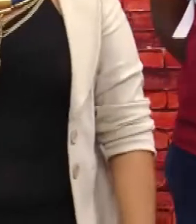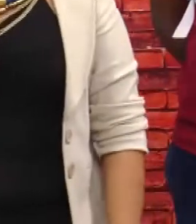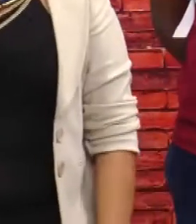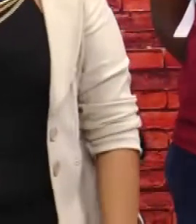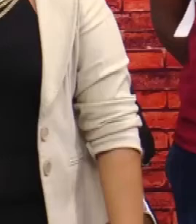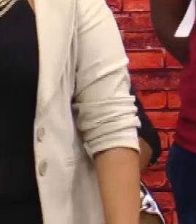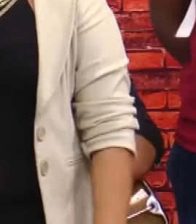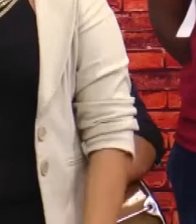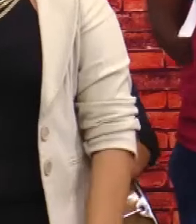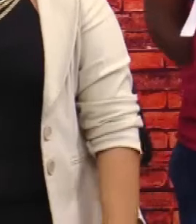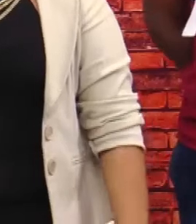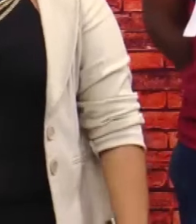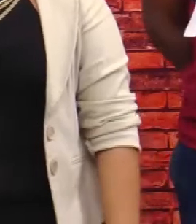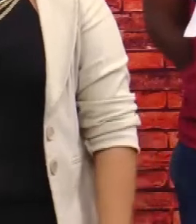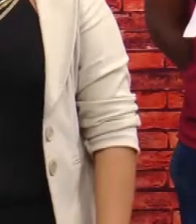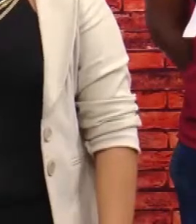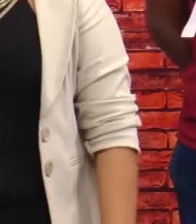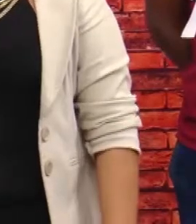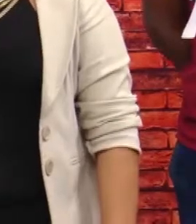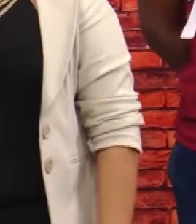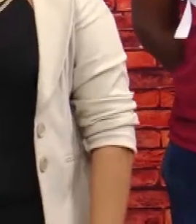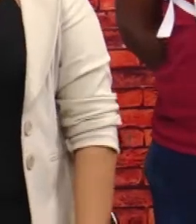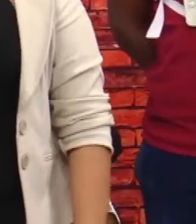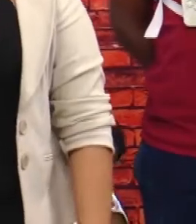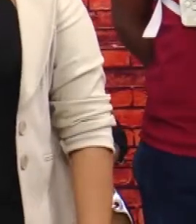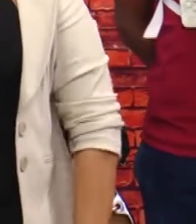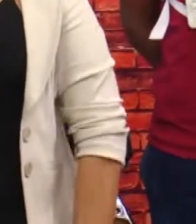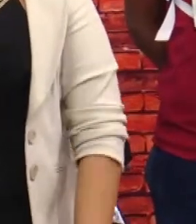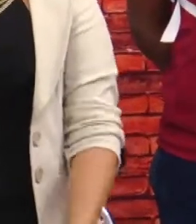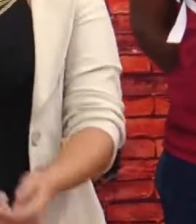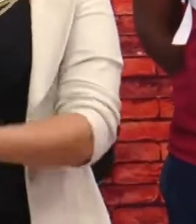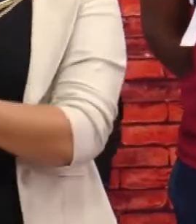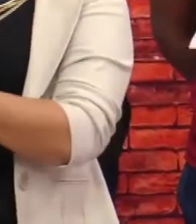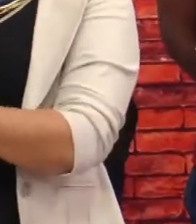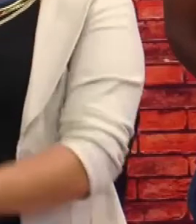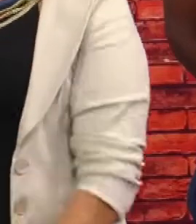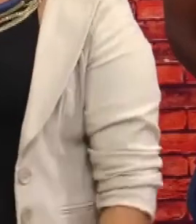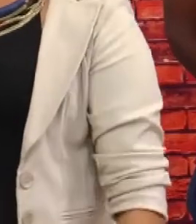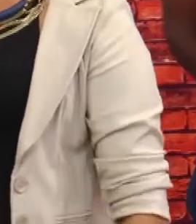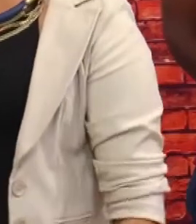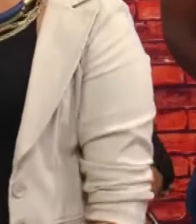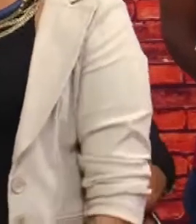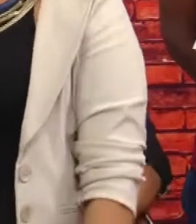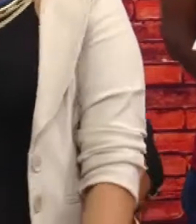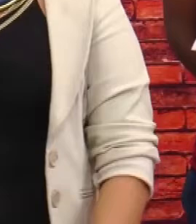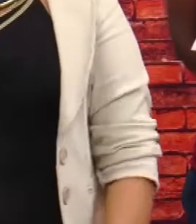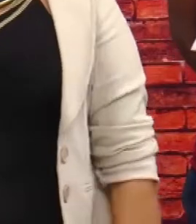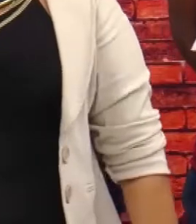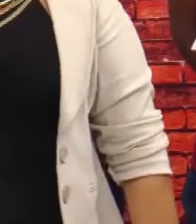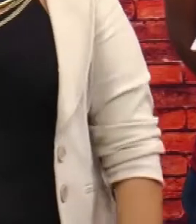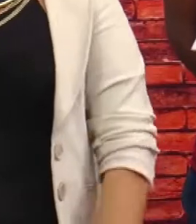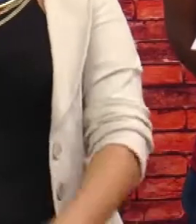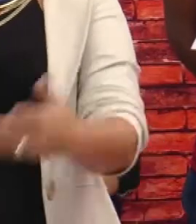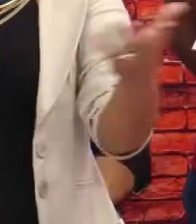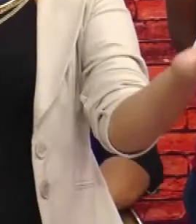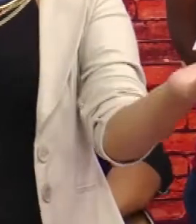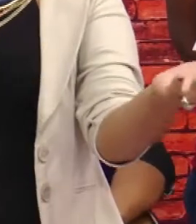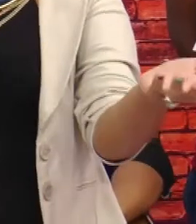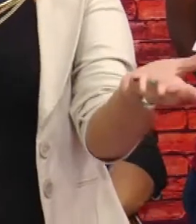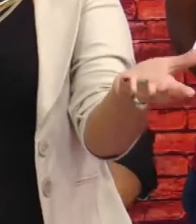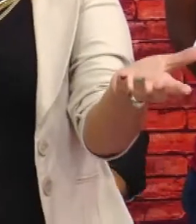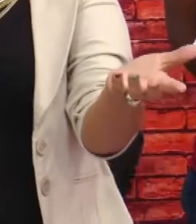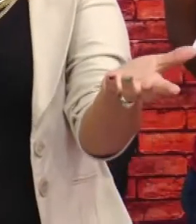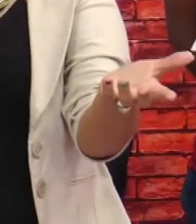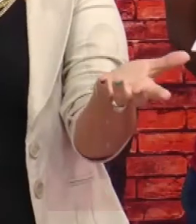voz barranqueña, una mujer barranqueña impulsando este género. Claro que sí, Mejor Estar Sola que mal acompañada, porque es que